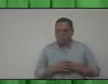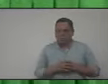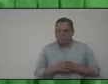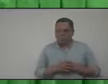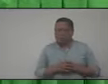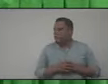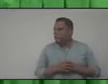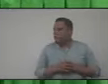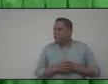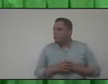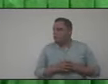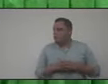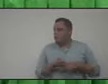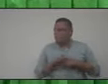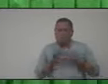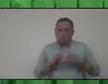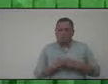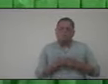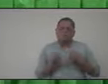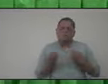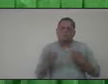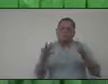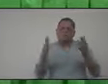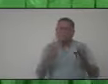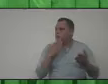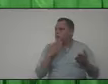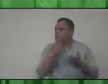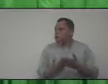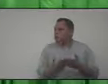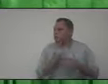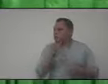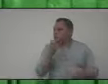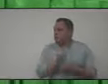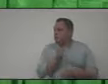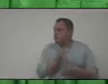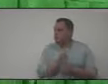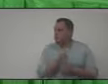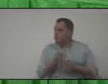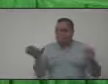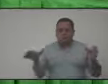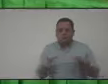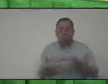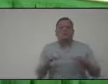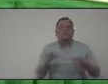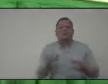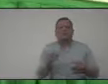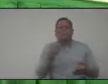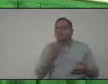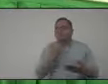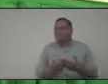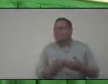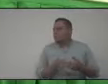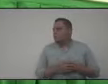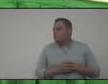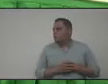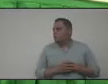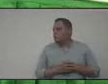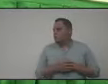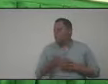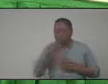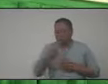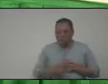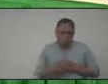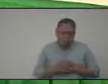el corazón felicitarla. Muchas gracias por su trabajo, al equipo de trabajo, a todos. Muchas gracias de verdad